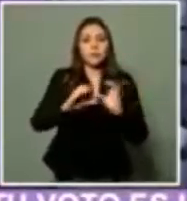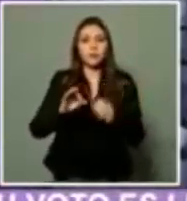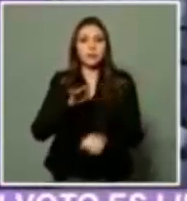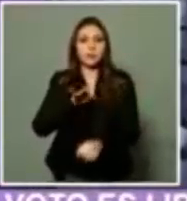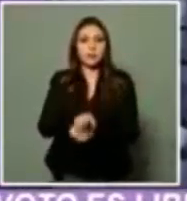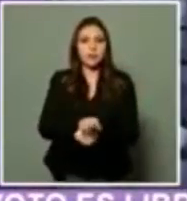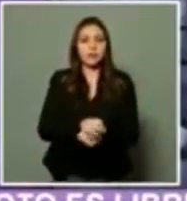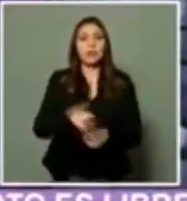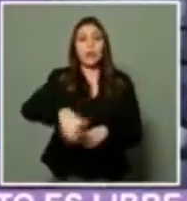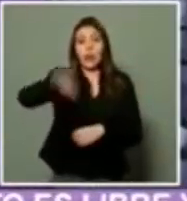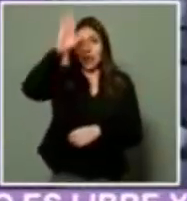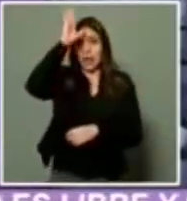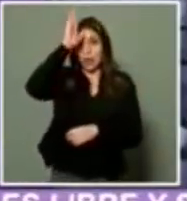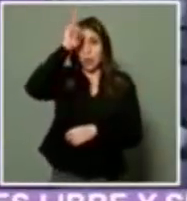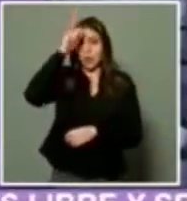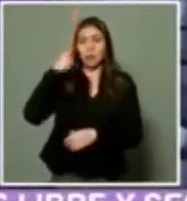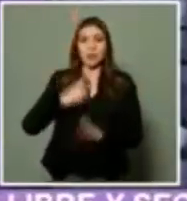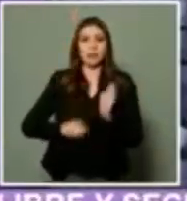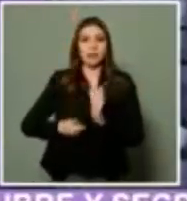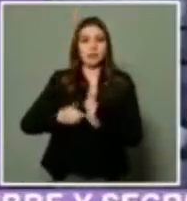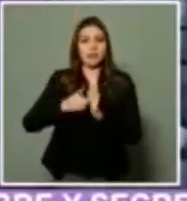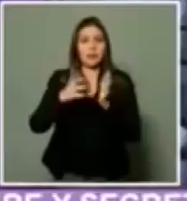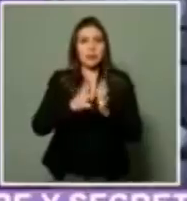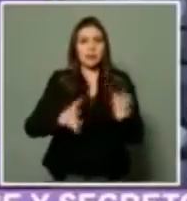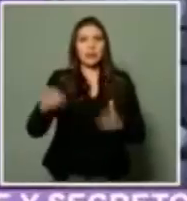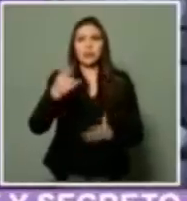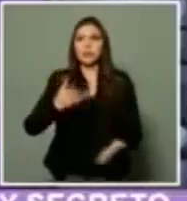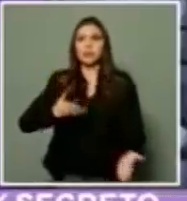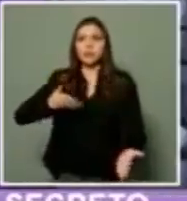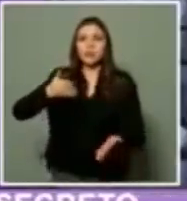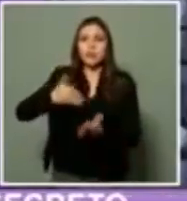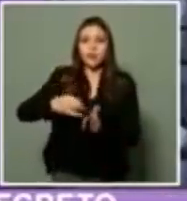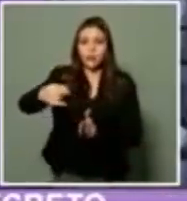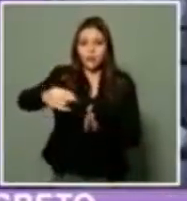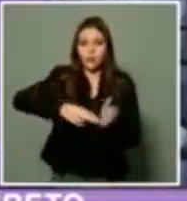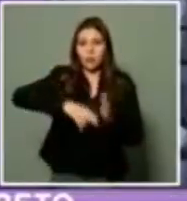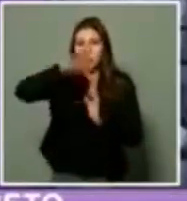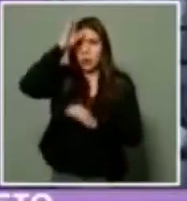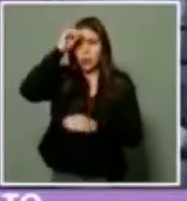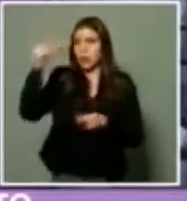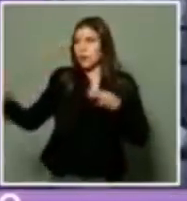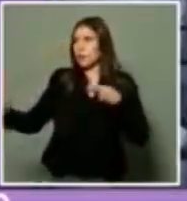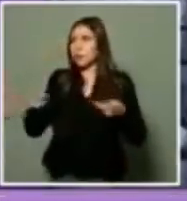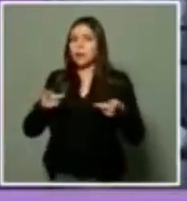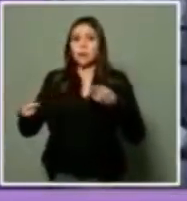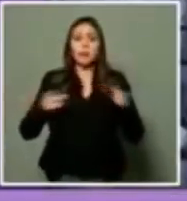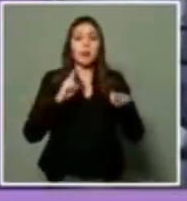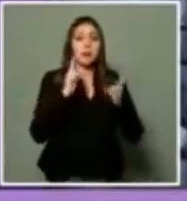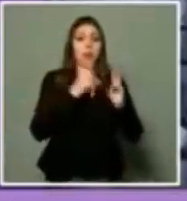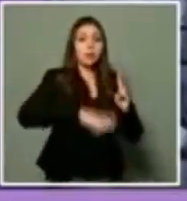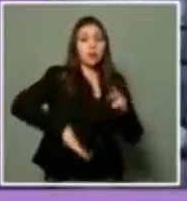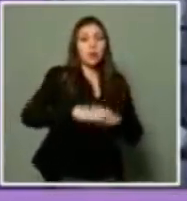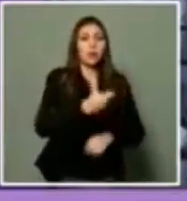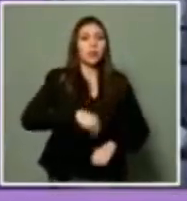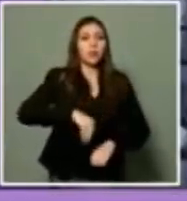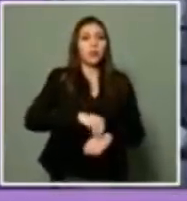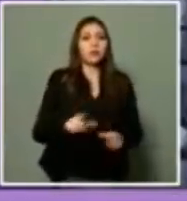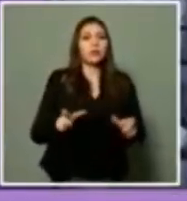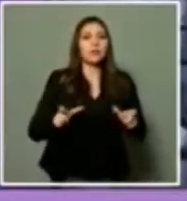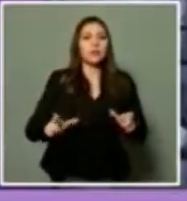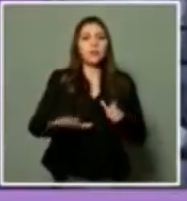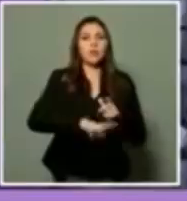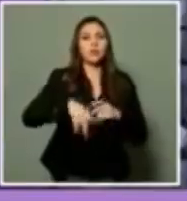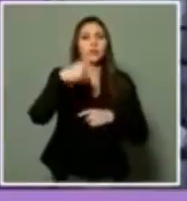unidades habitacionales, tienes que ir, firmar tu convenio, organizarte con tus vecinos, que nosotros pondremos la seguridad en tu